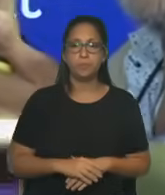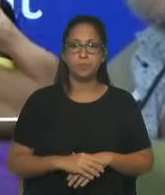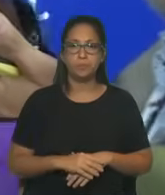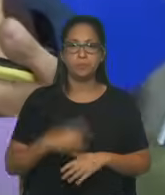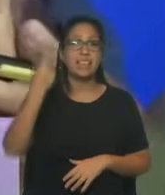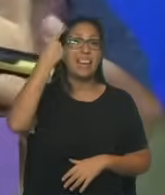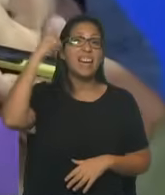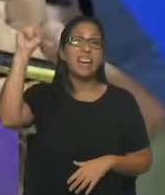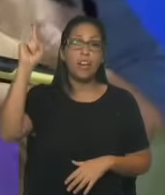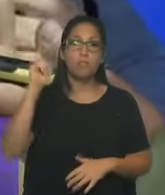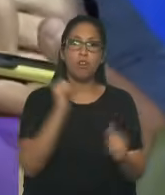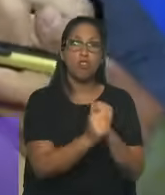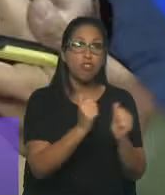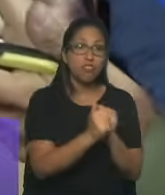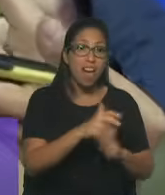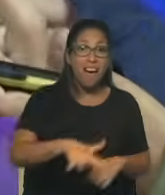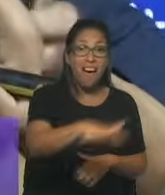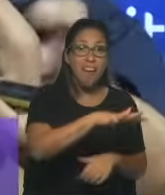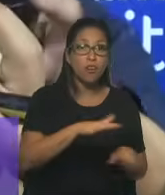creo que la consigna es Rosario somos todos.